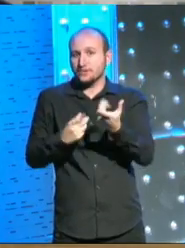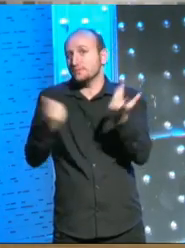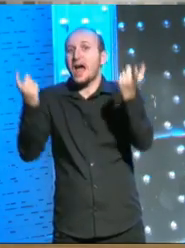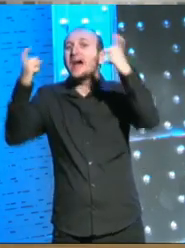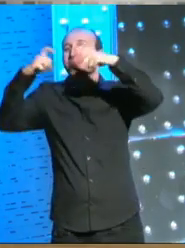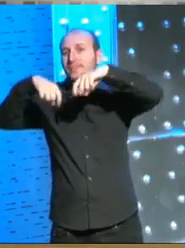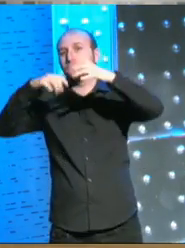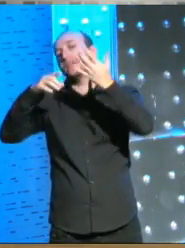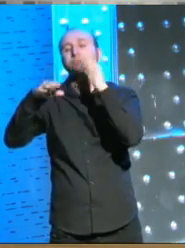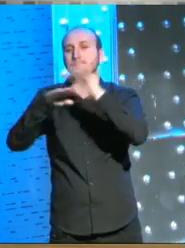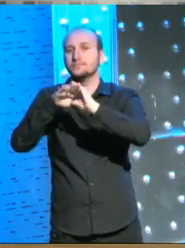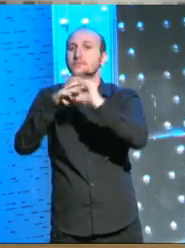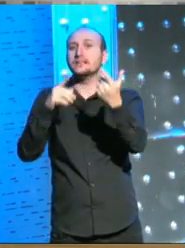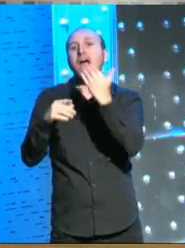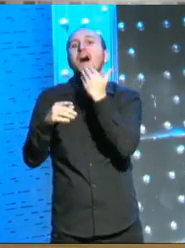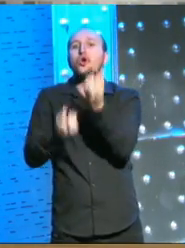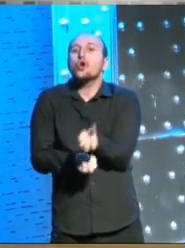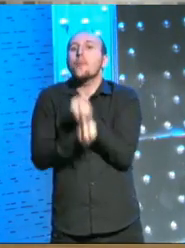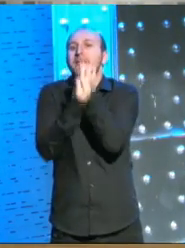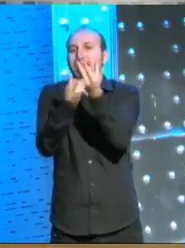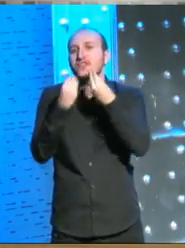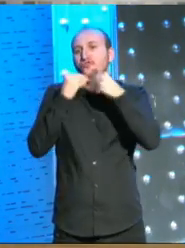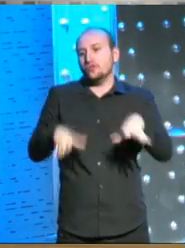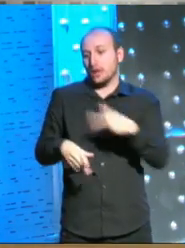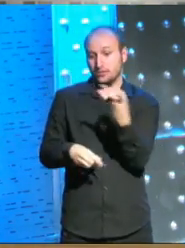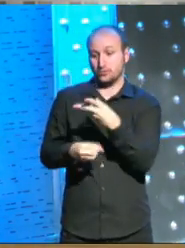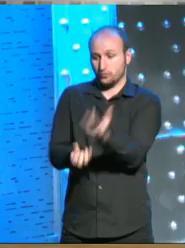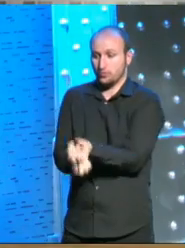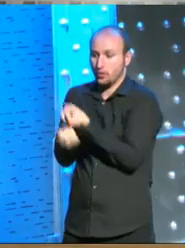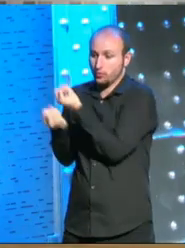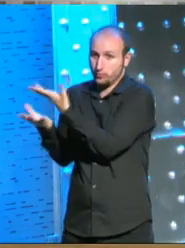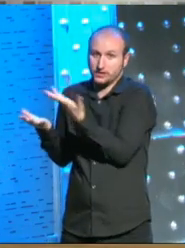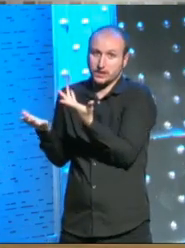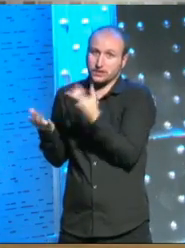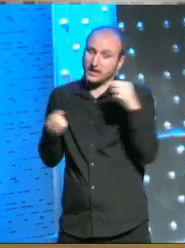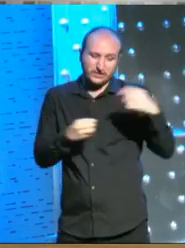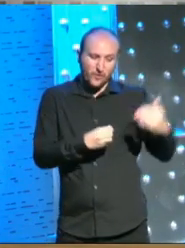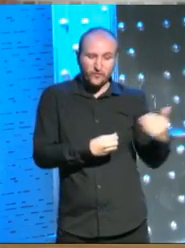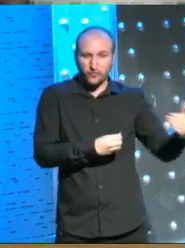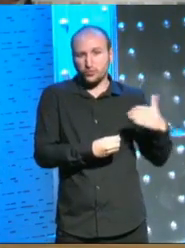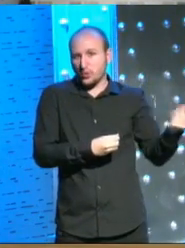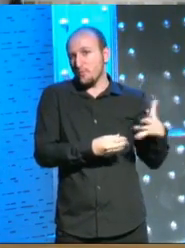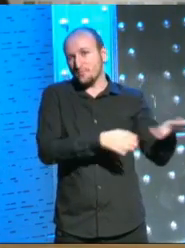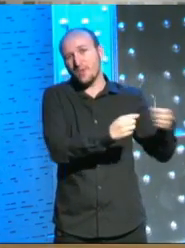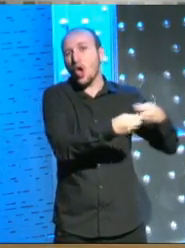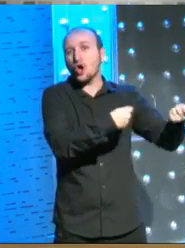famosa frase de que supuestamente Lumière le dijo a Méliès, no tiene ningún futuro comercial.